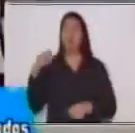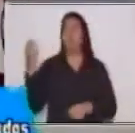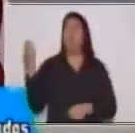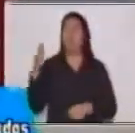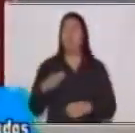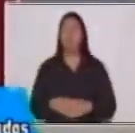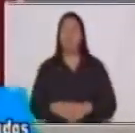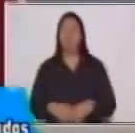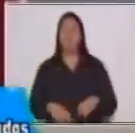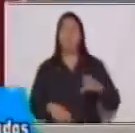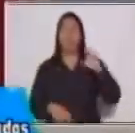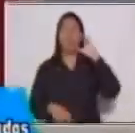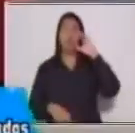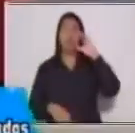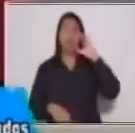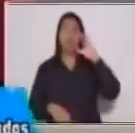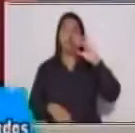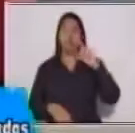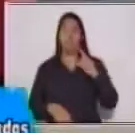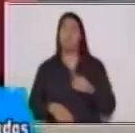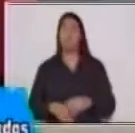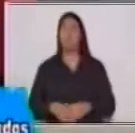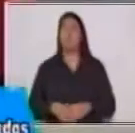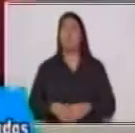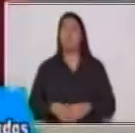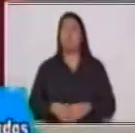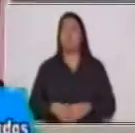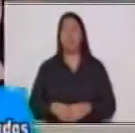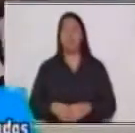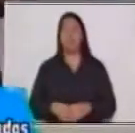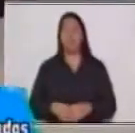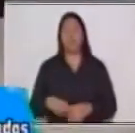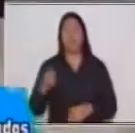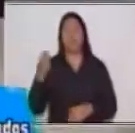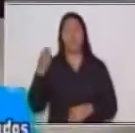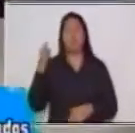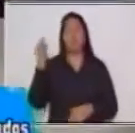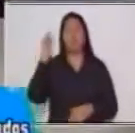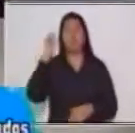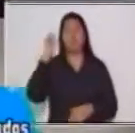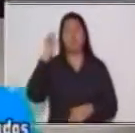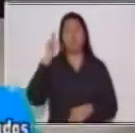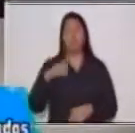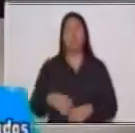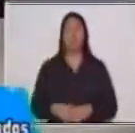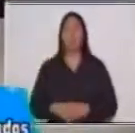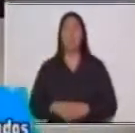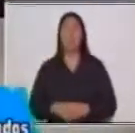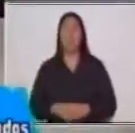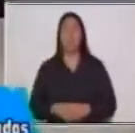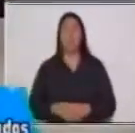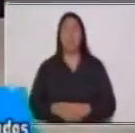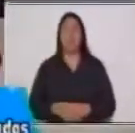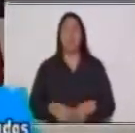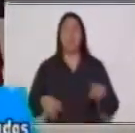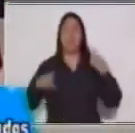de Celsius. Solo voy a agregar acá lo que me está indicando que son grados,